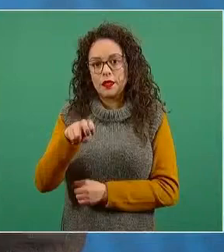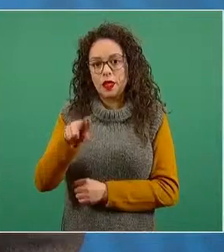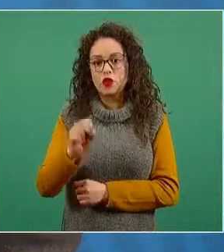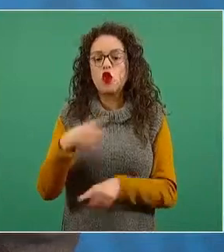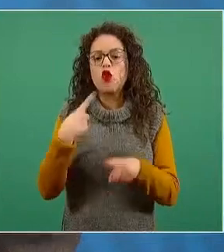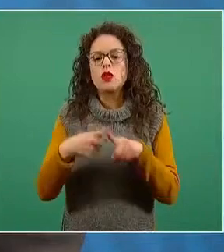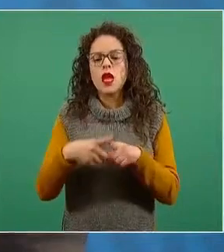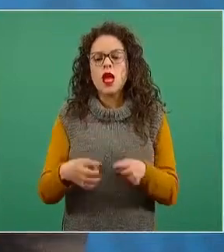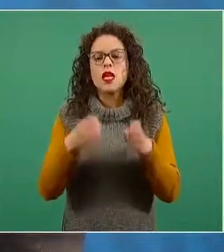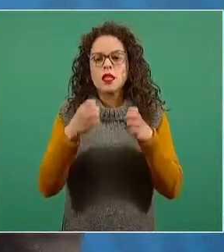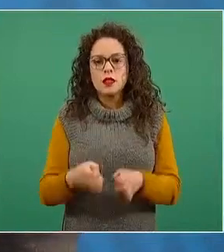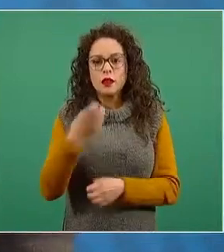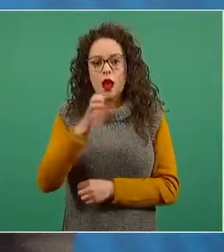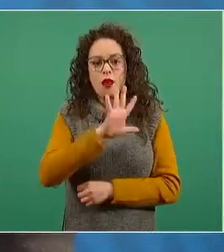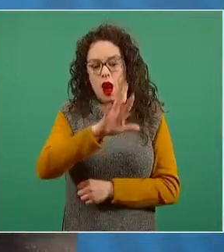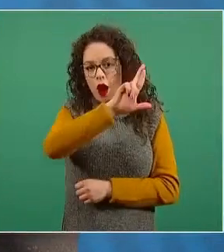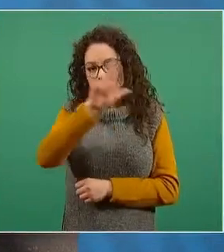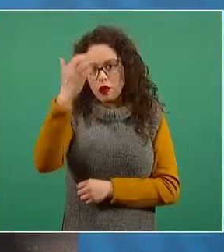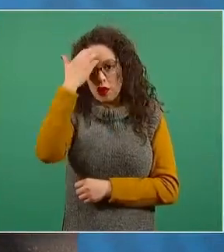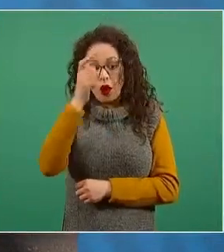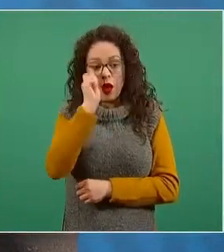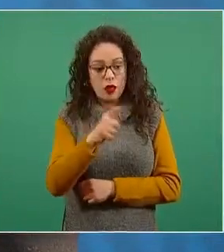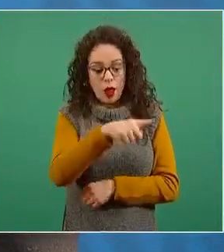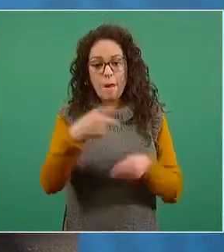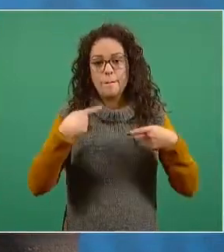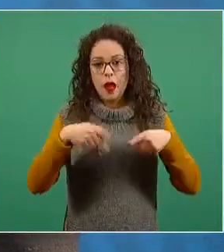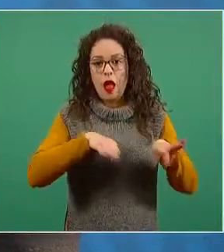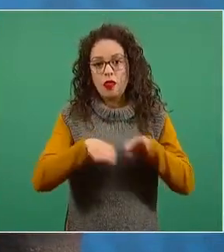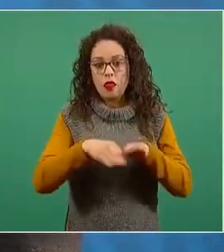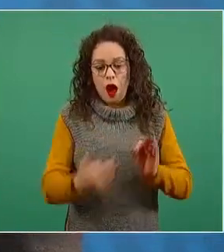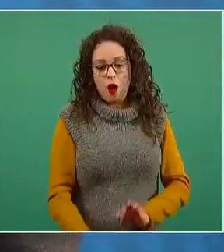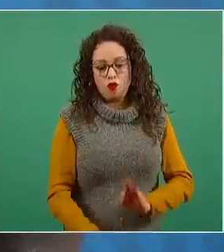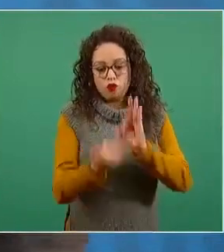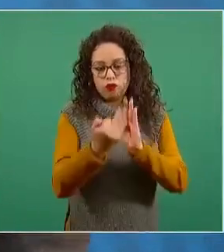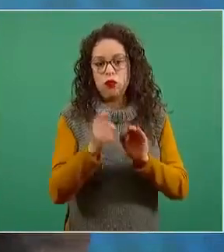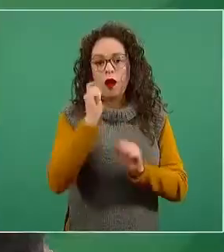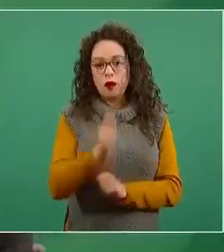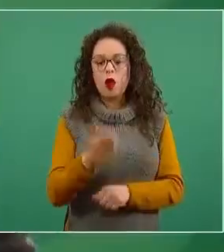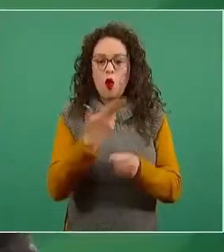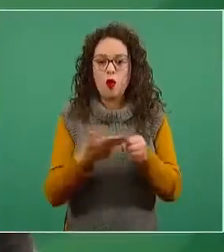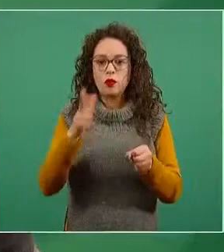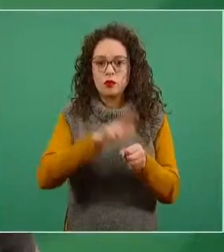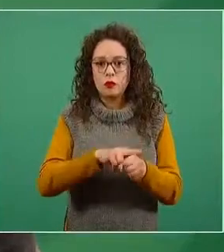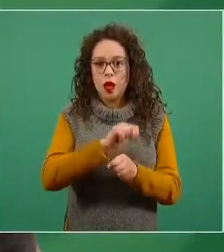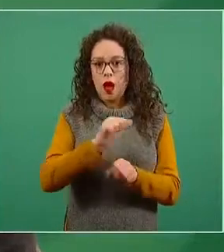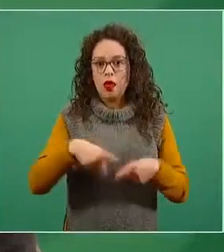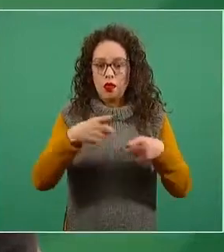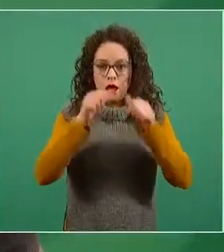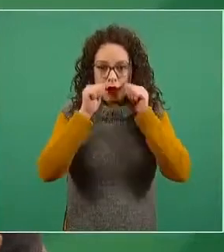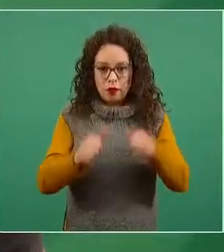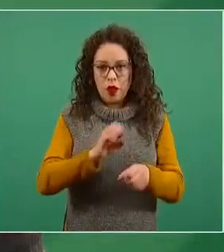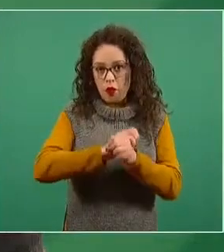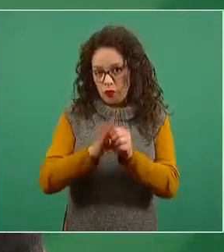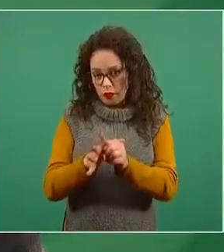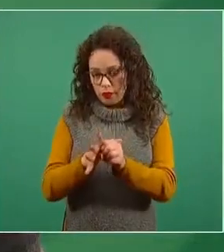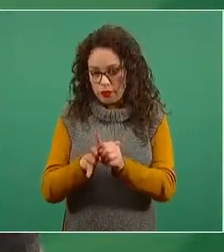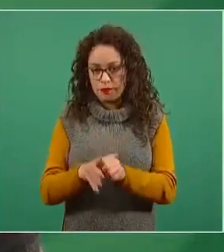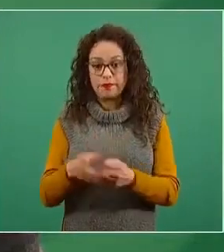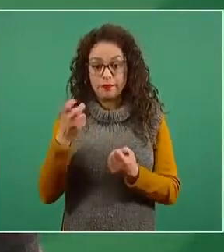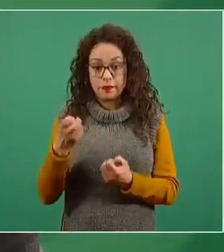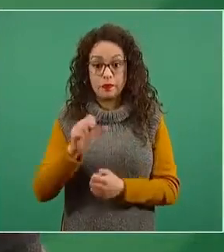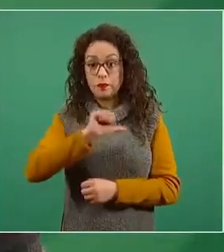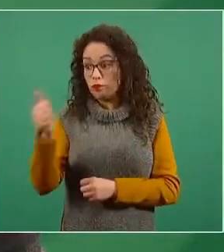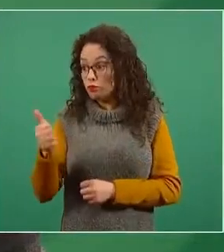sido reconocido como parte del personal que está operando en las unidades COVID. Quien no está en esa condición no aparece ahí y por lo tanto no podría